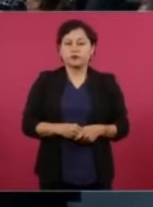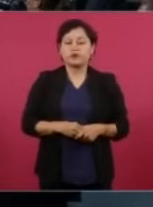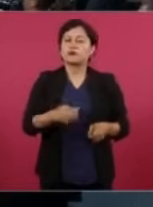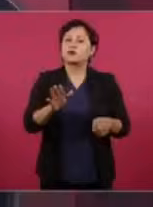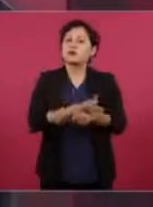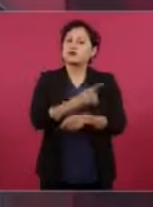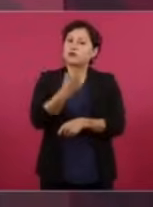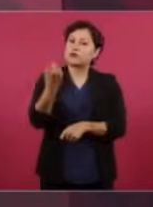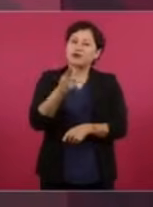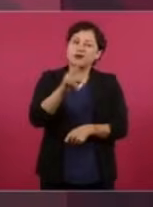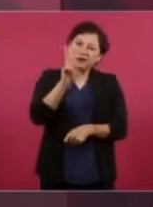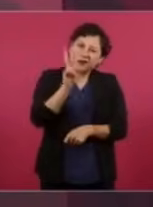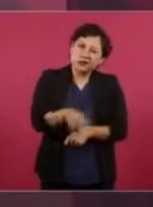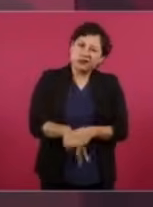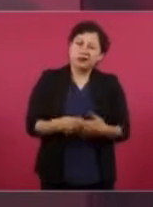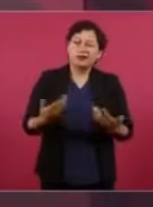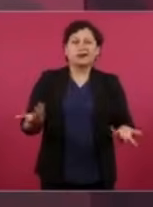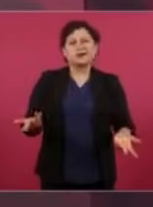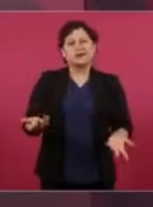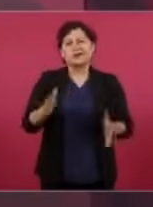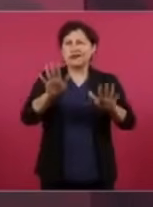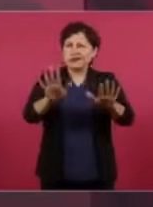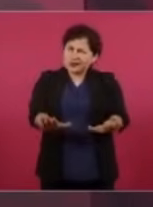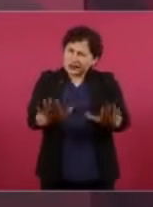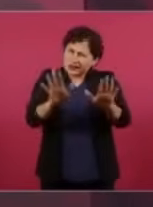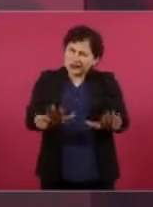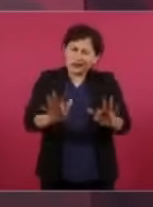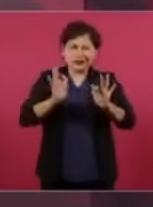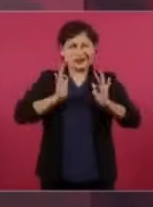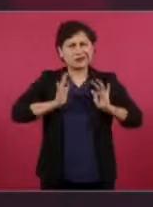ojalá y también se tranquilice,